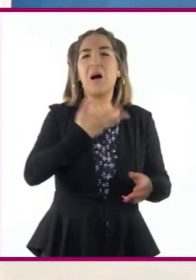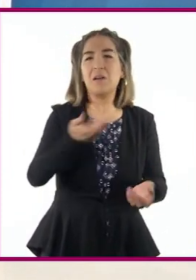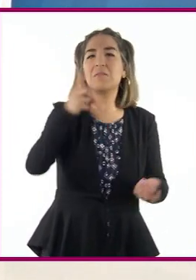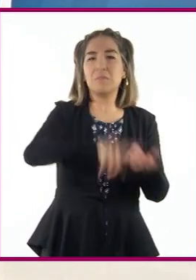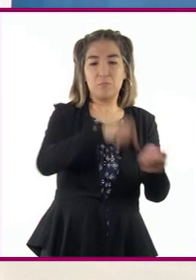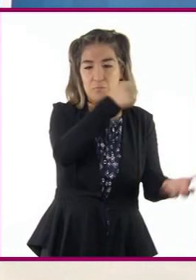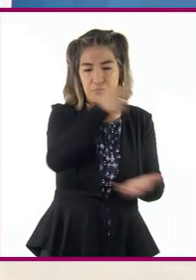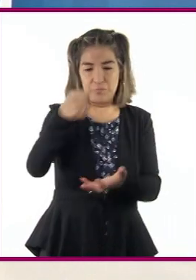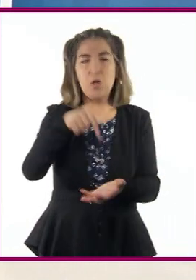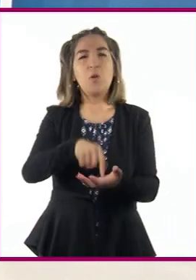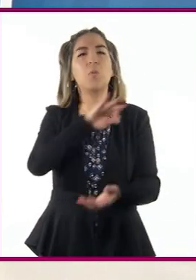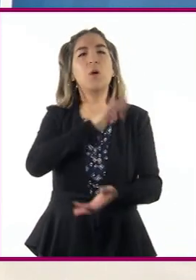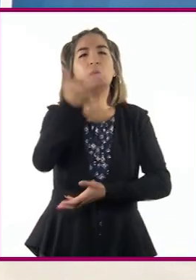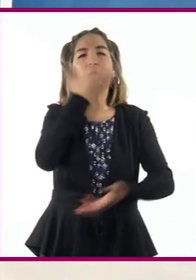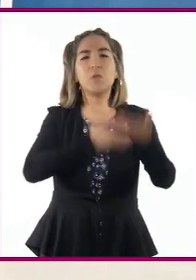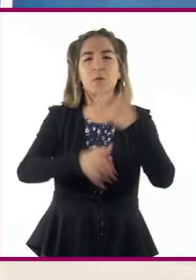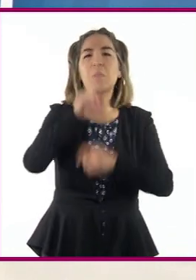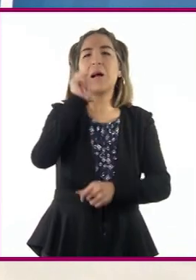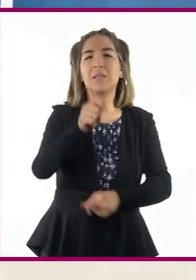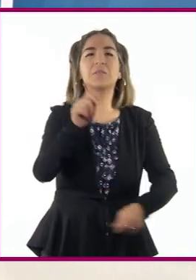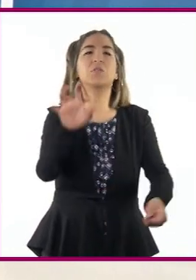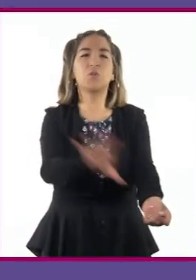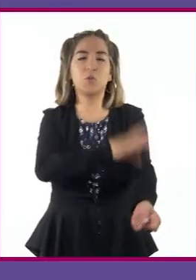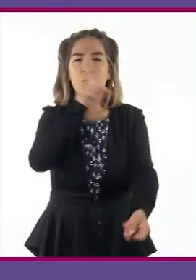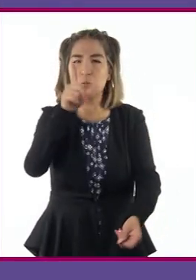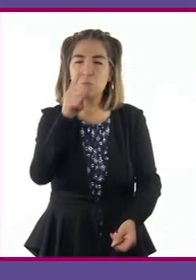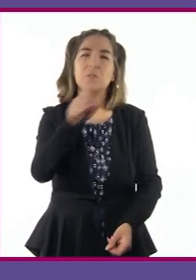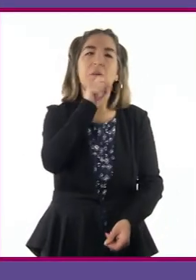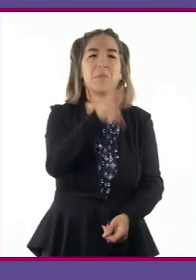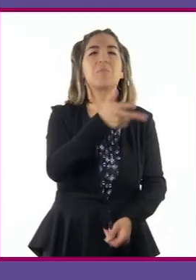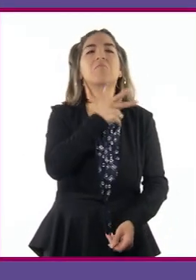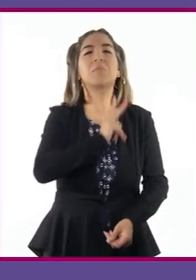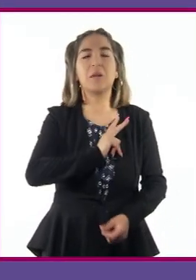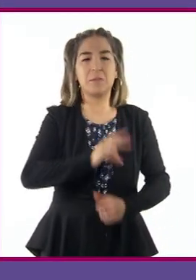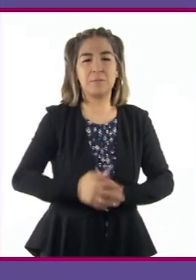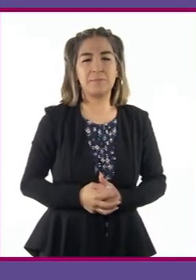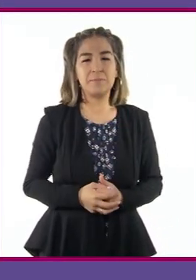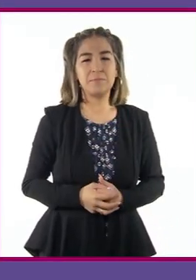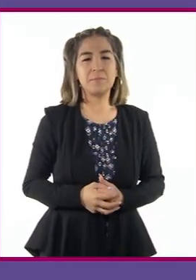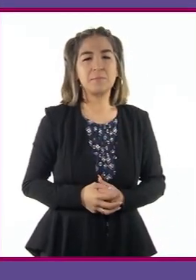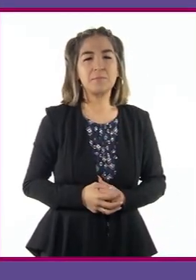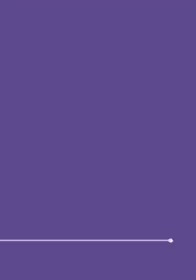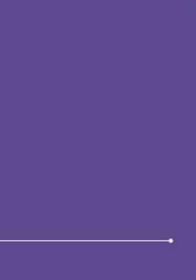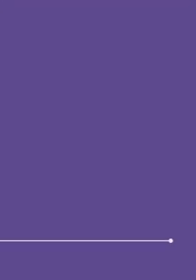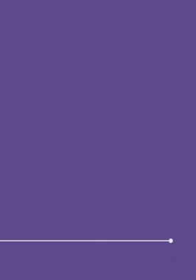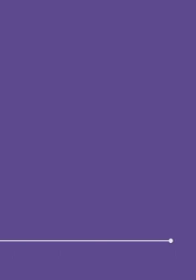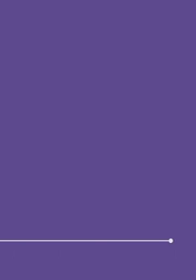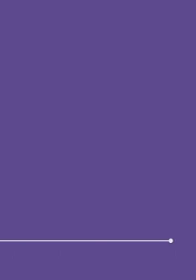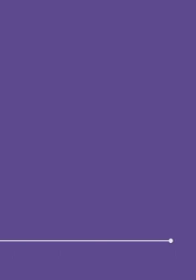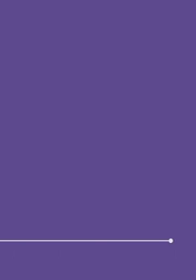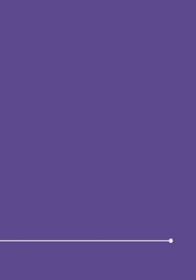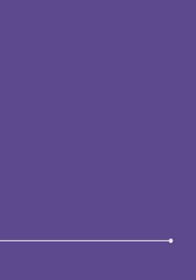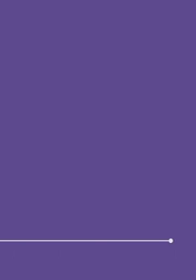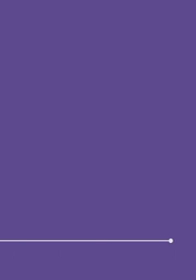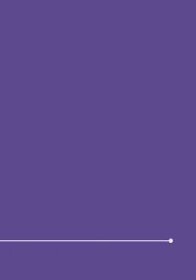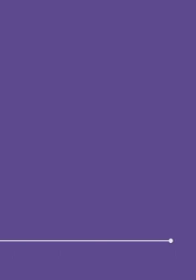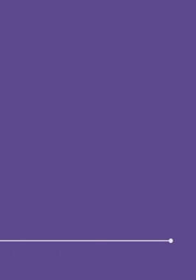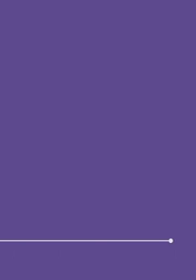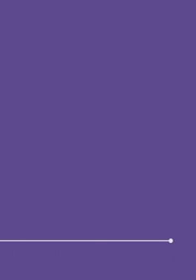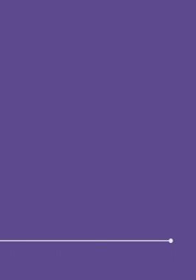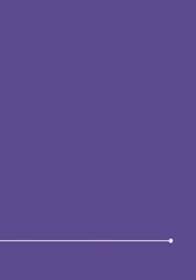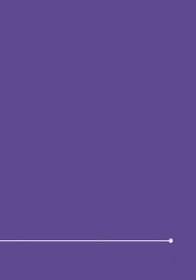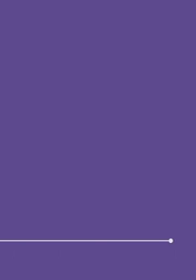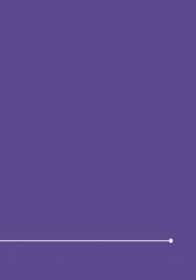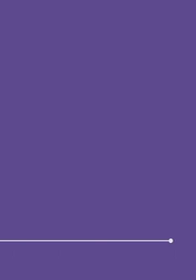se comercializan, como la electricidad o el petróleo. En México, la Secretaría de Hacienda reporta al Congreso de la